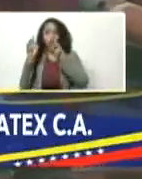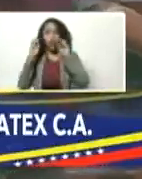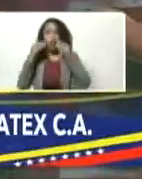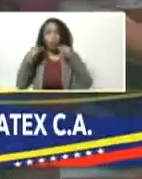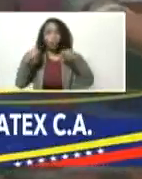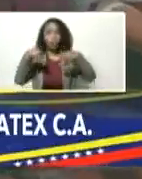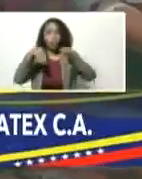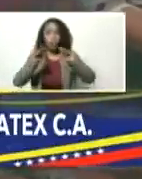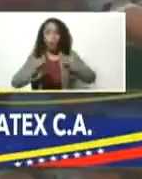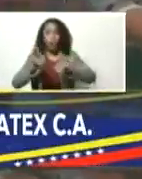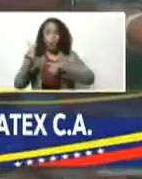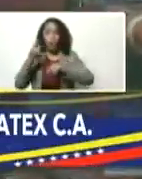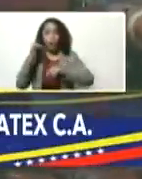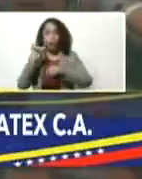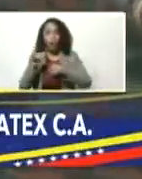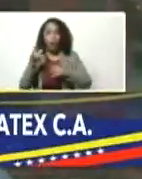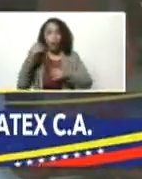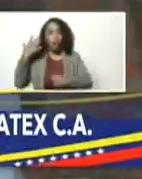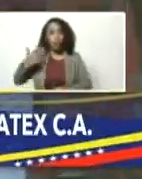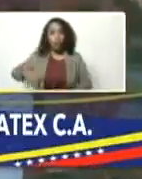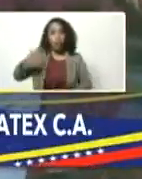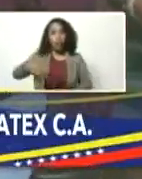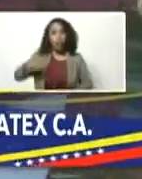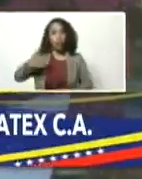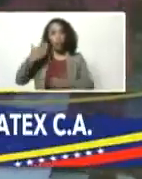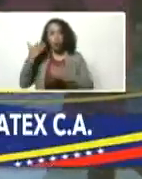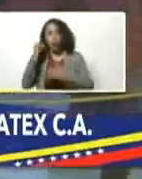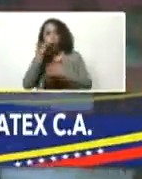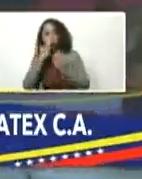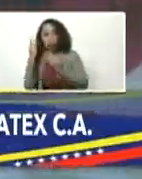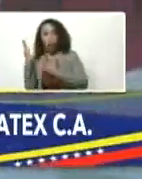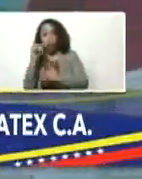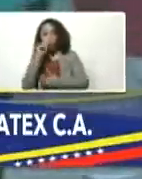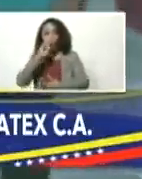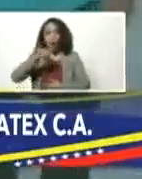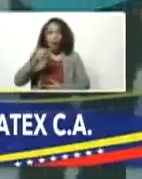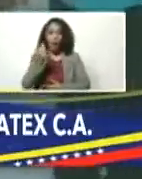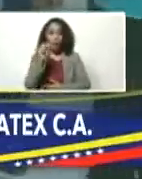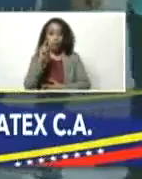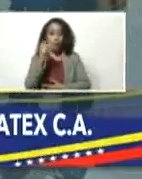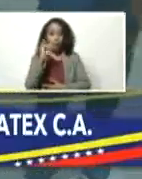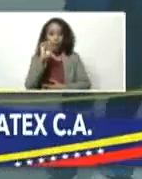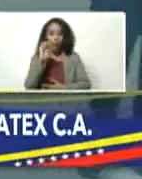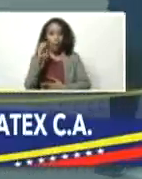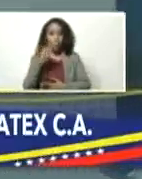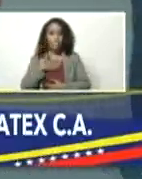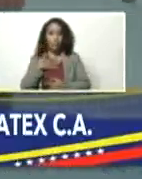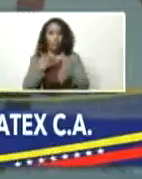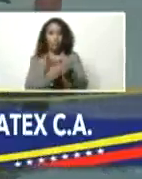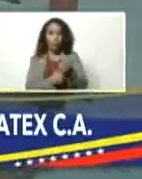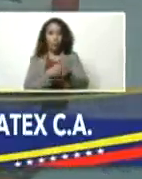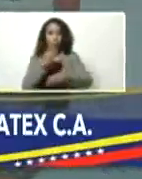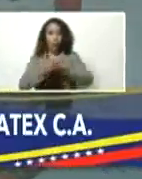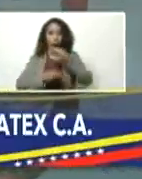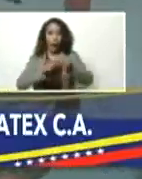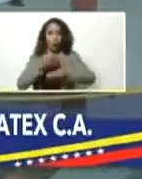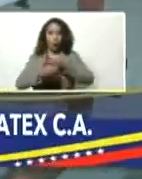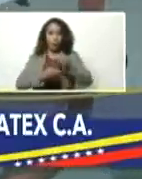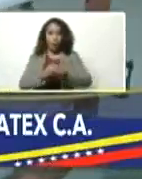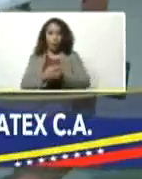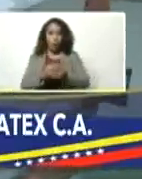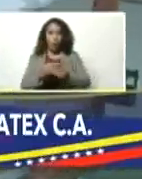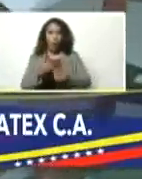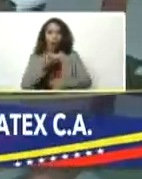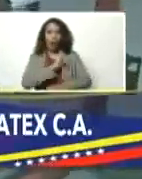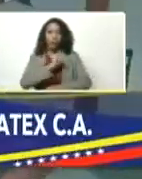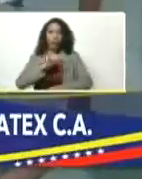y a mi mano derecha está Javier Sarmiento, uno de mis hermanos, está elaborando